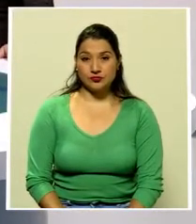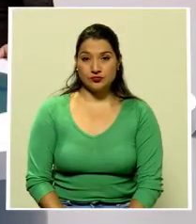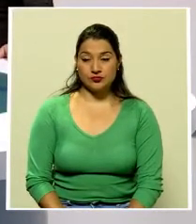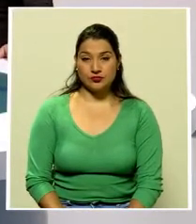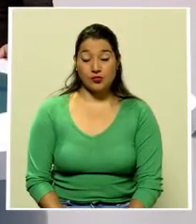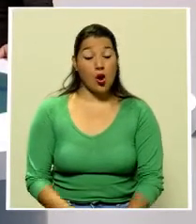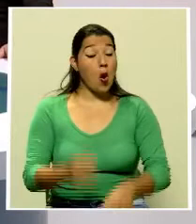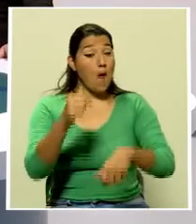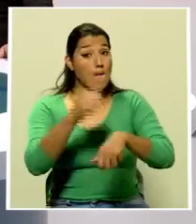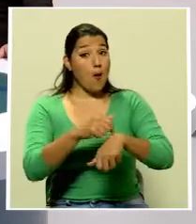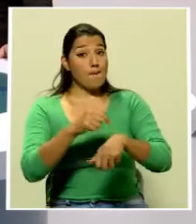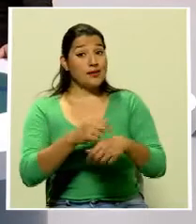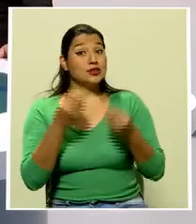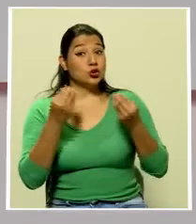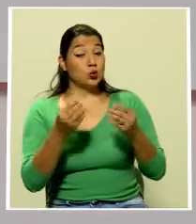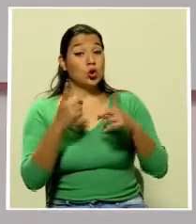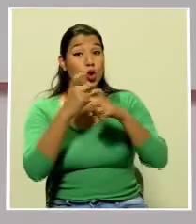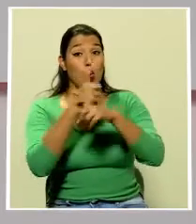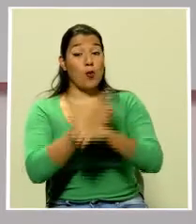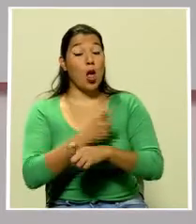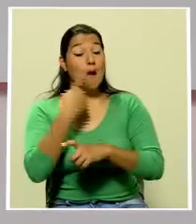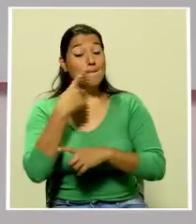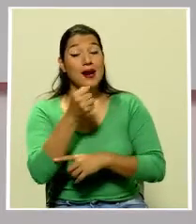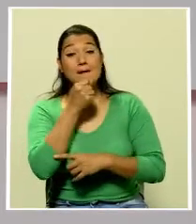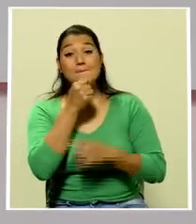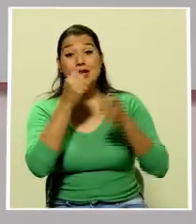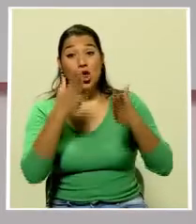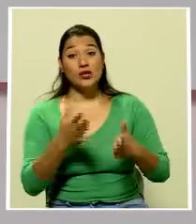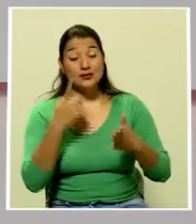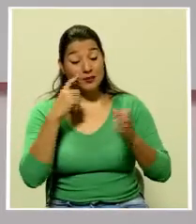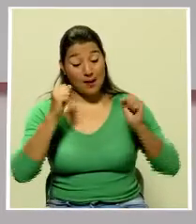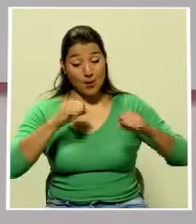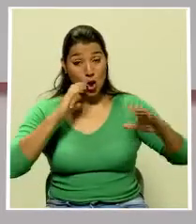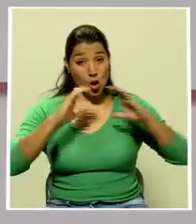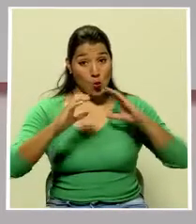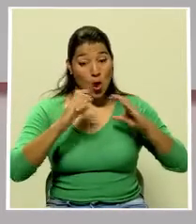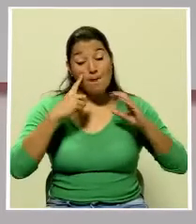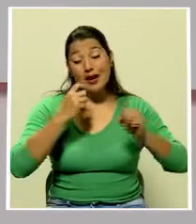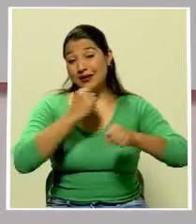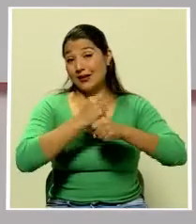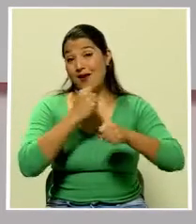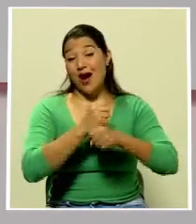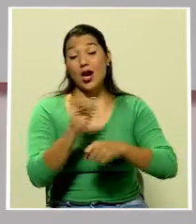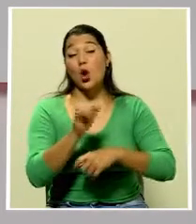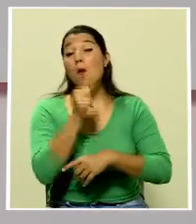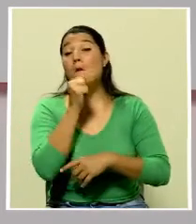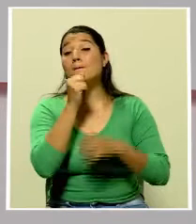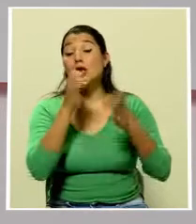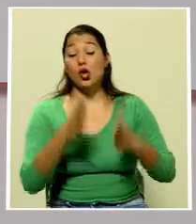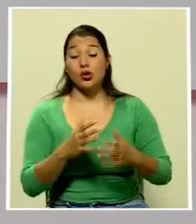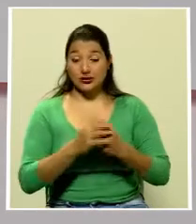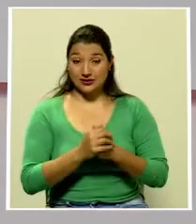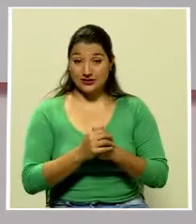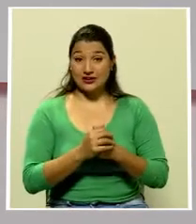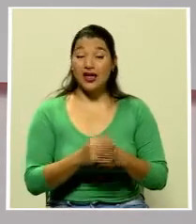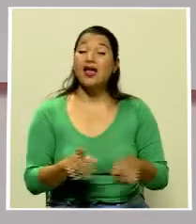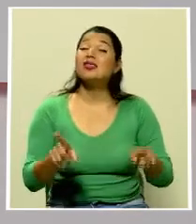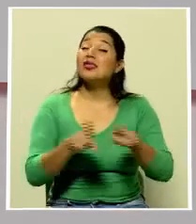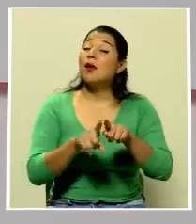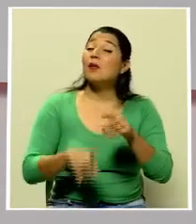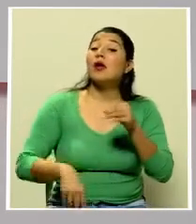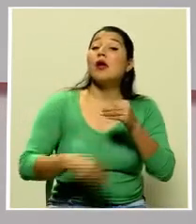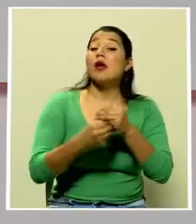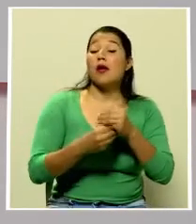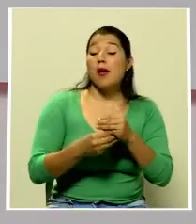Un momento muy complejo para la prensa, para comunicar, para hacer periodismo. Se suman a los